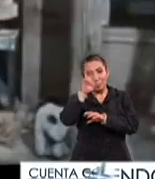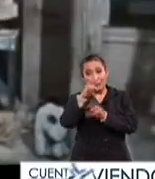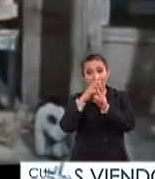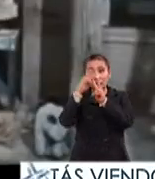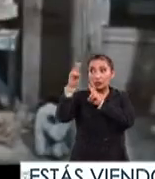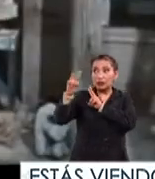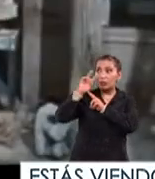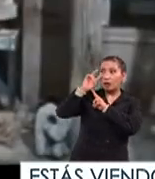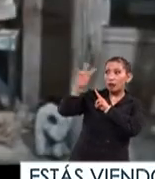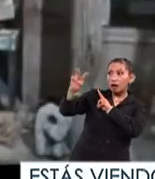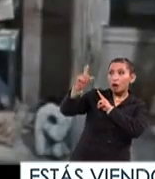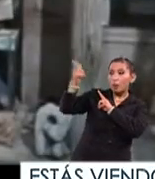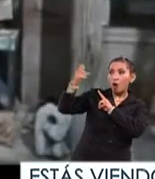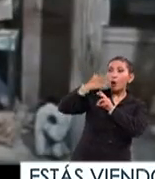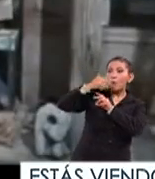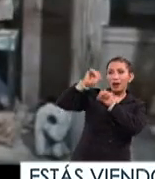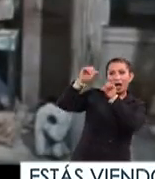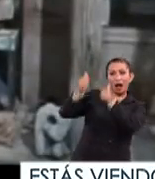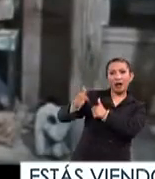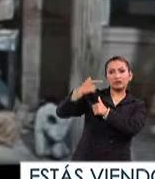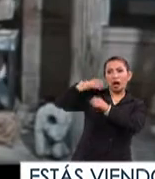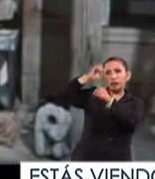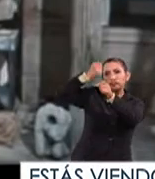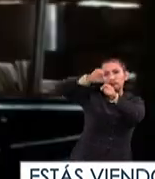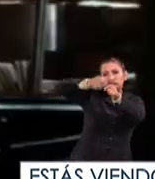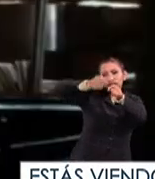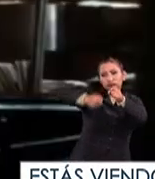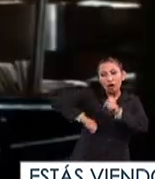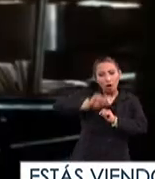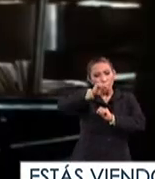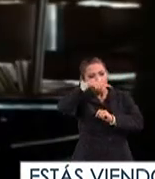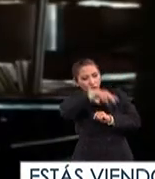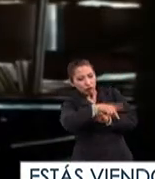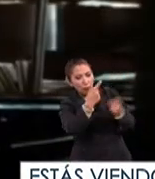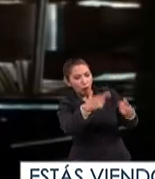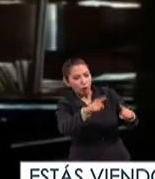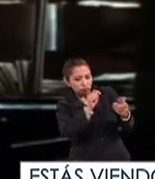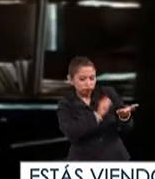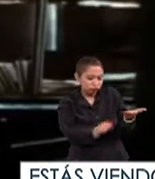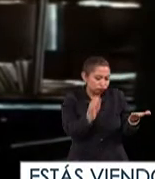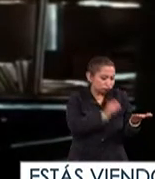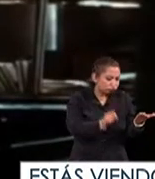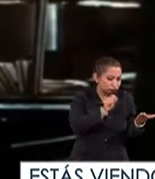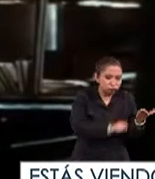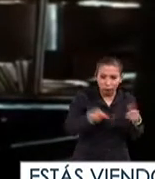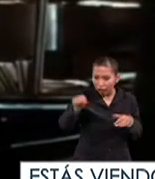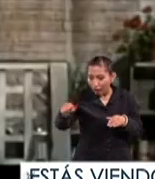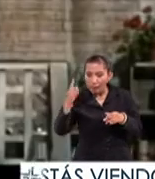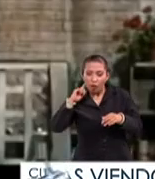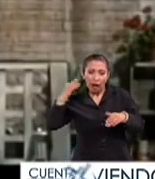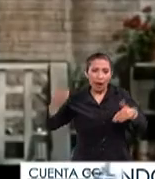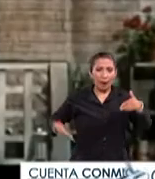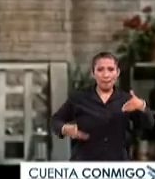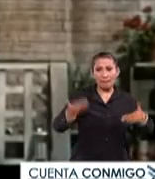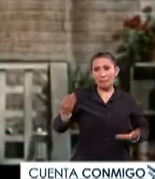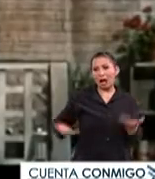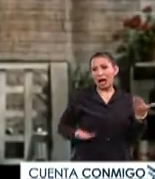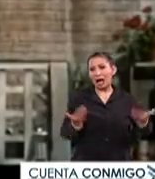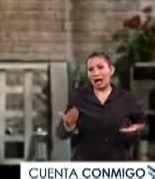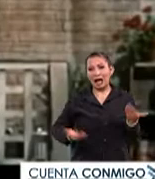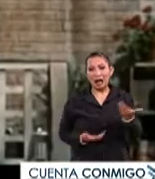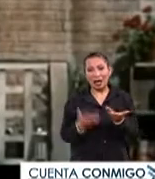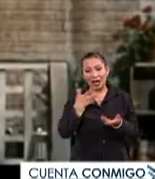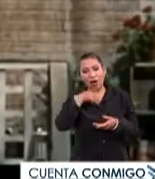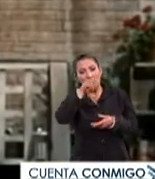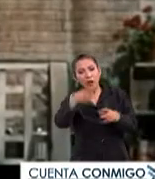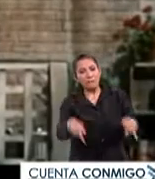los vecinos, ¿no? Tienes a un artista que está esculpiendo abajo, tienes a un músico, compositor, tienes a una bailarina, tienes,